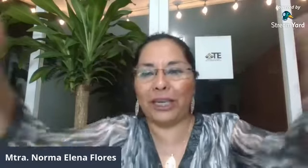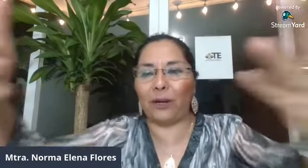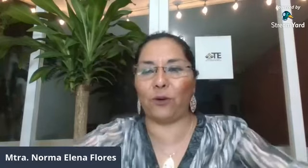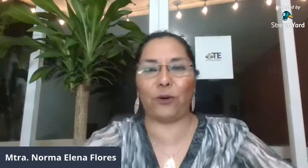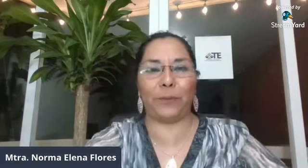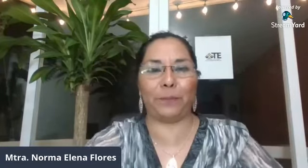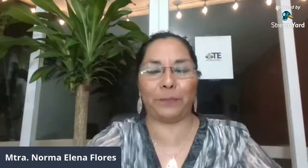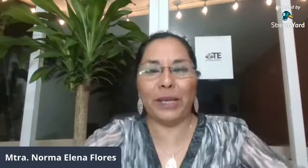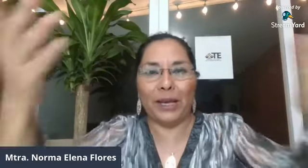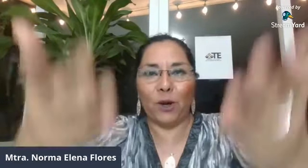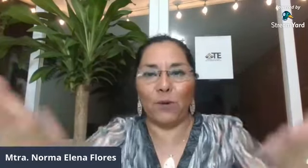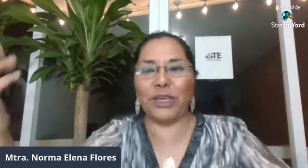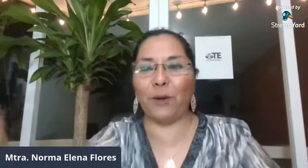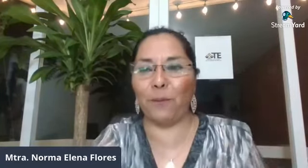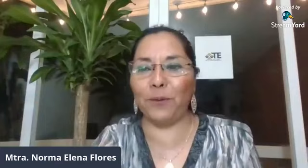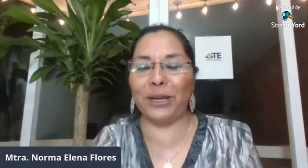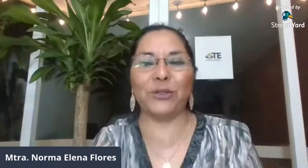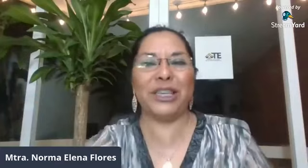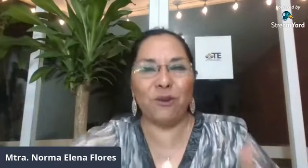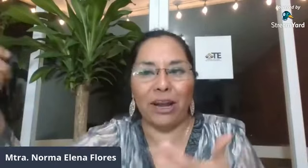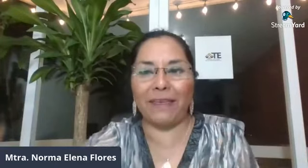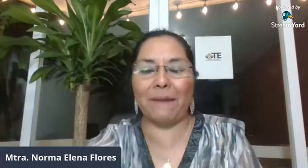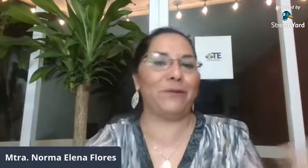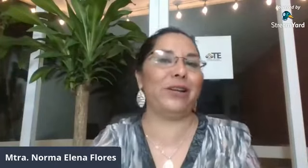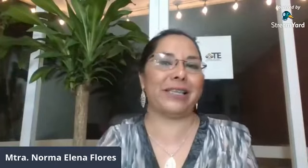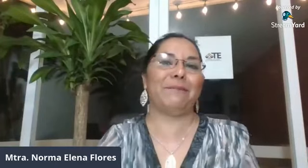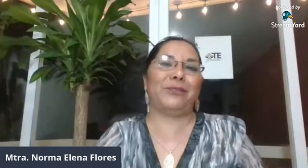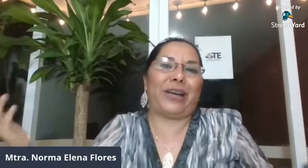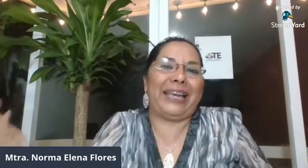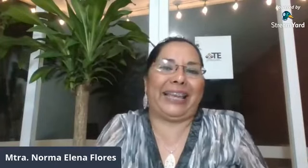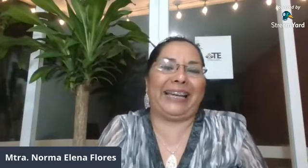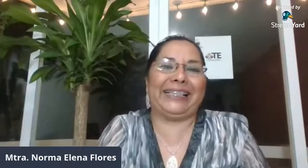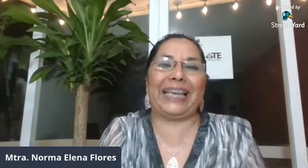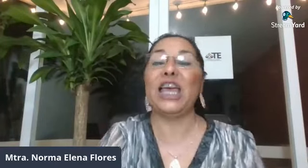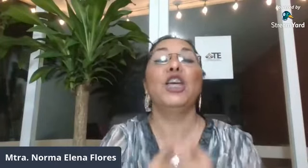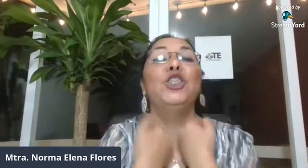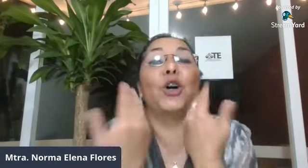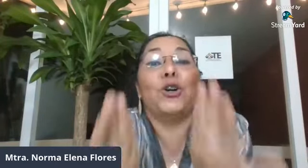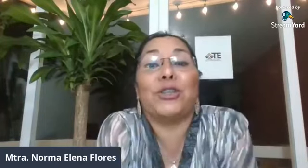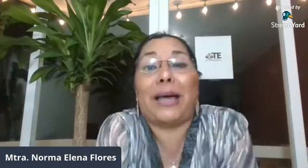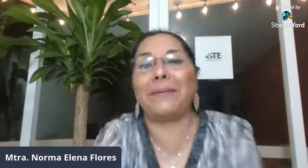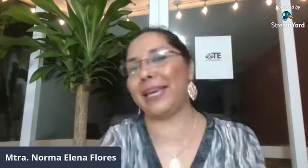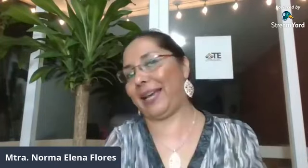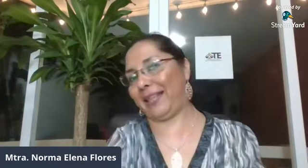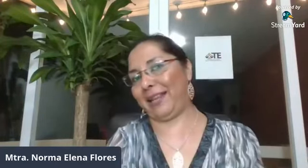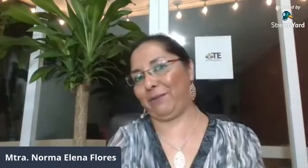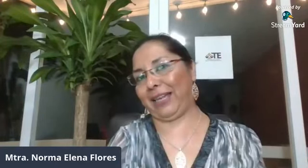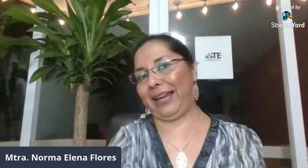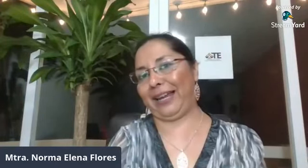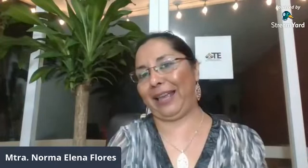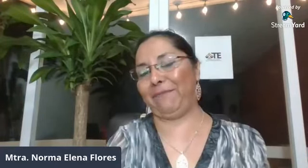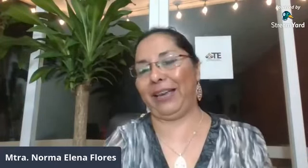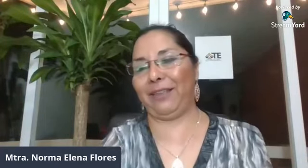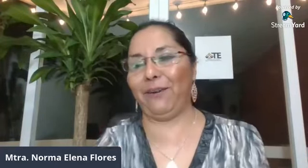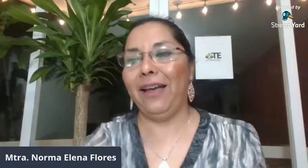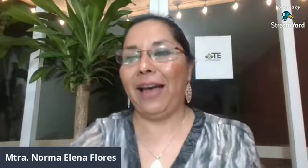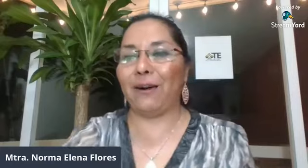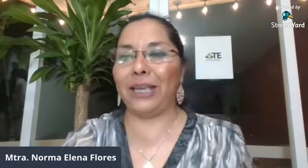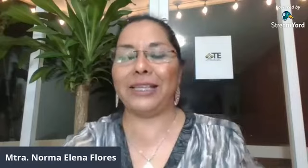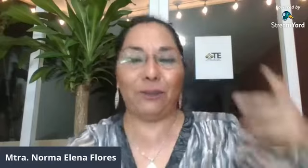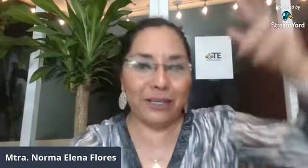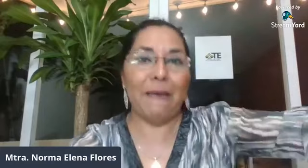pues, ¿cómo quiero público si no les aviso que hay que darles like? Yo no sabía que teníamos que darle like, mi